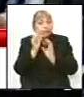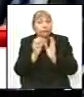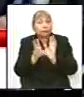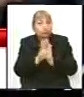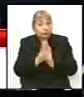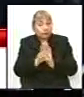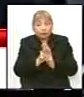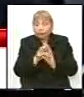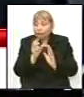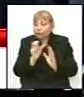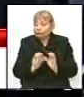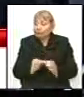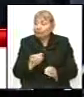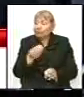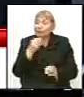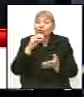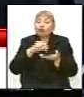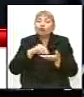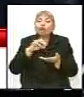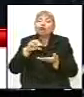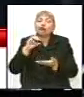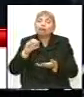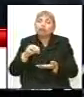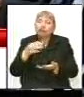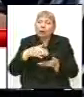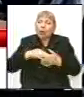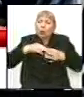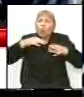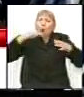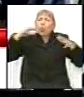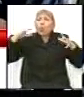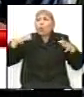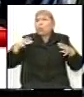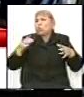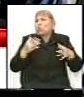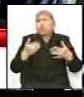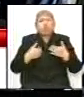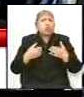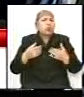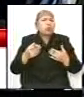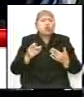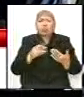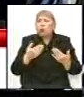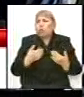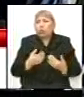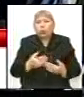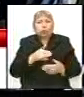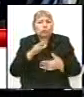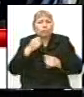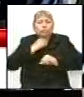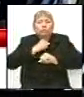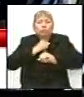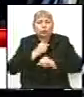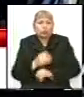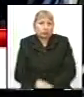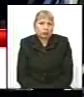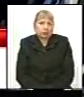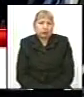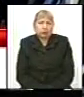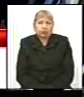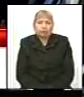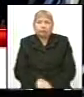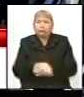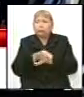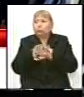voluntario porque son poblaciones altamente vulnerables. No tienen toda la defensa